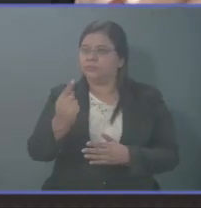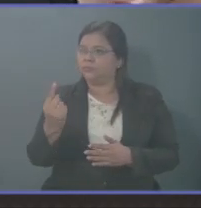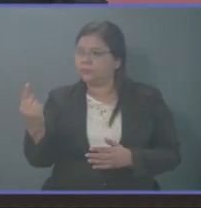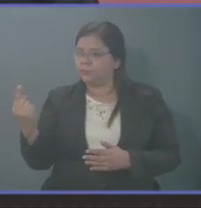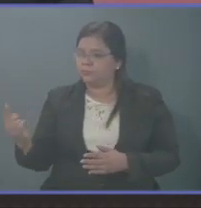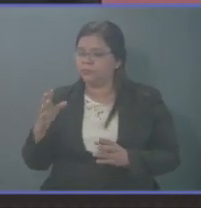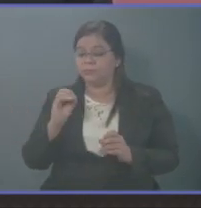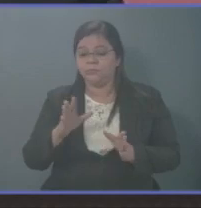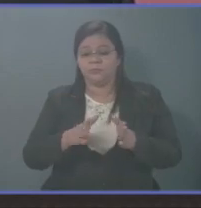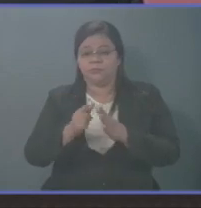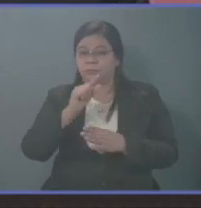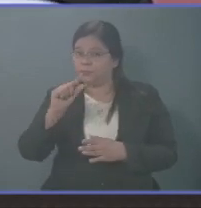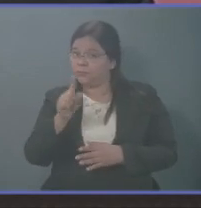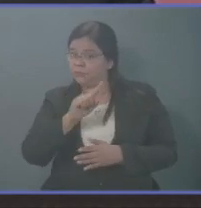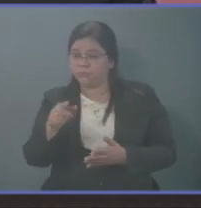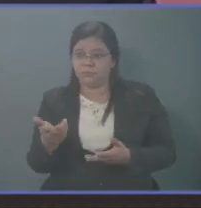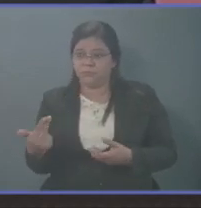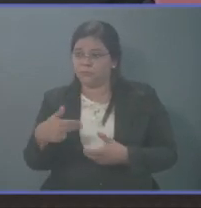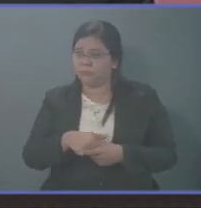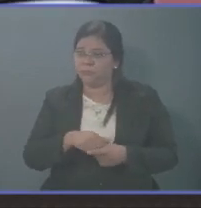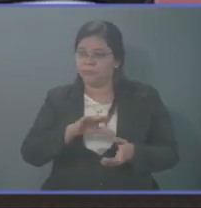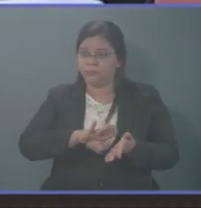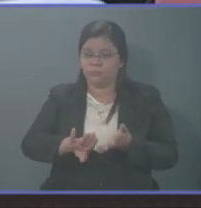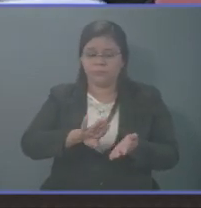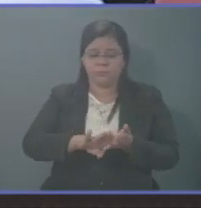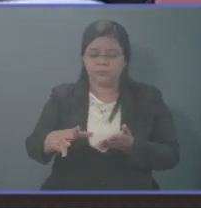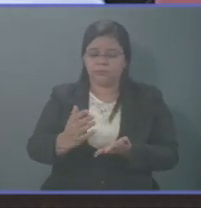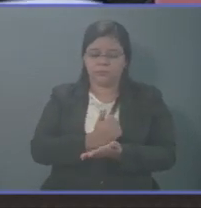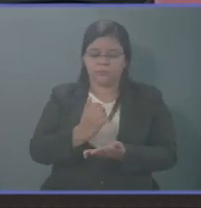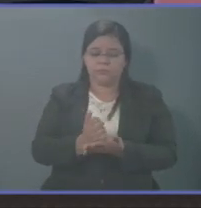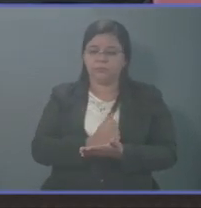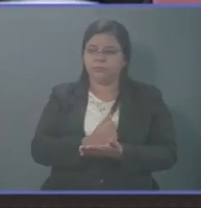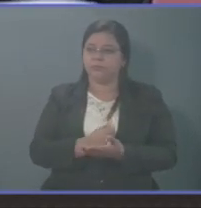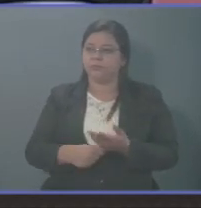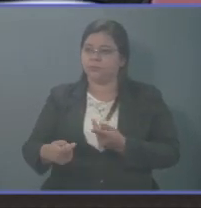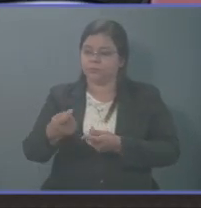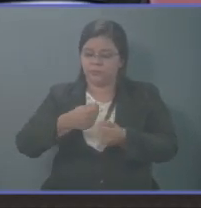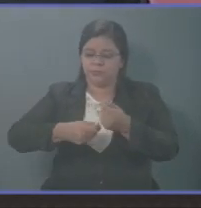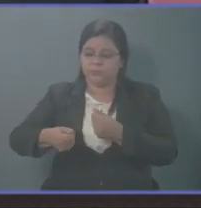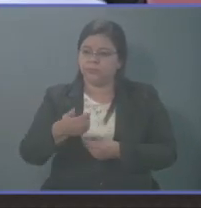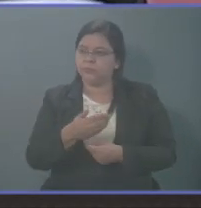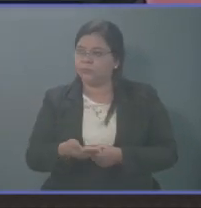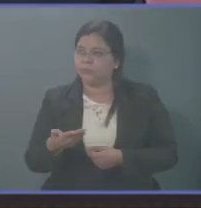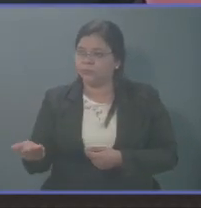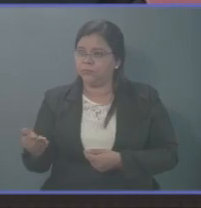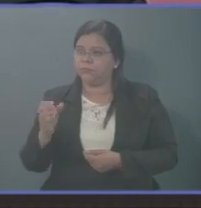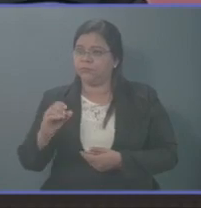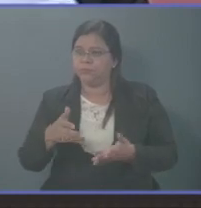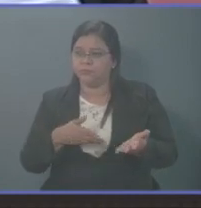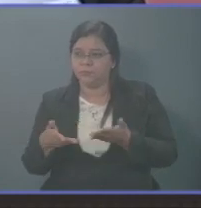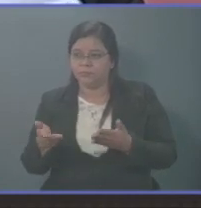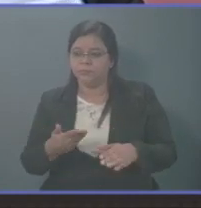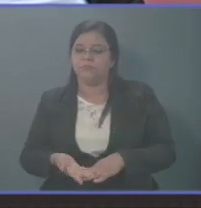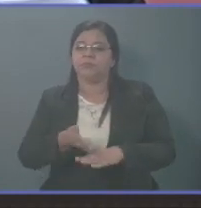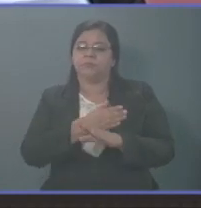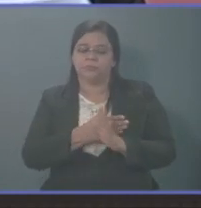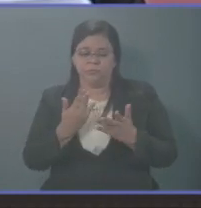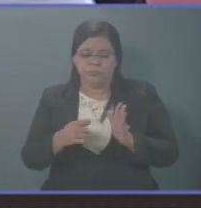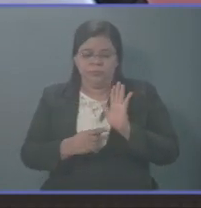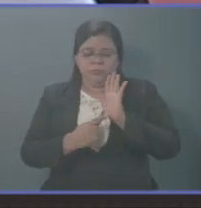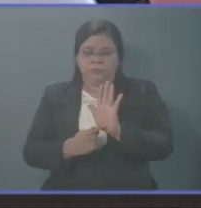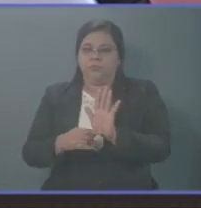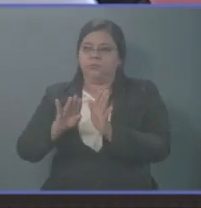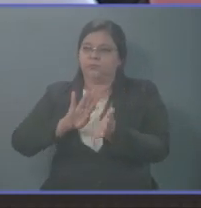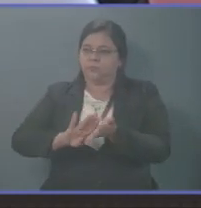no inscritas como contribuyentes del impuesto a la transferencia de bienes muebles y a la prestación de servicios que hubiesen presentado y